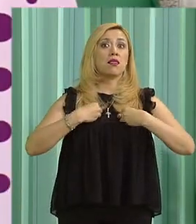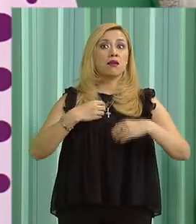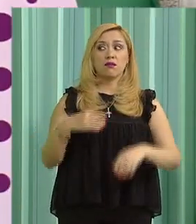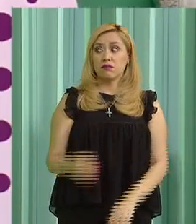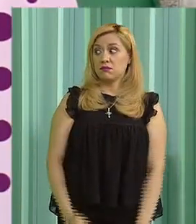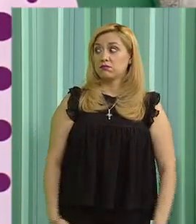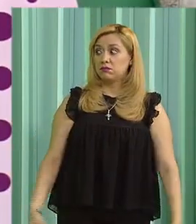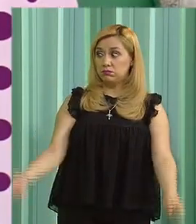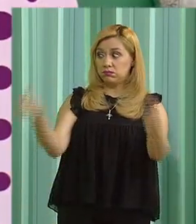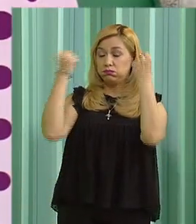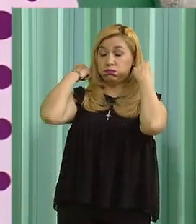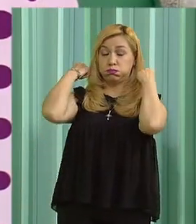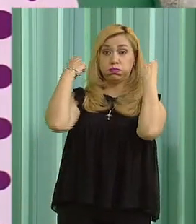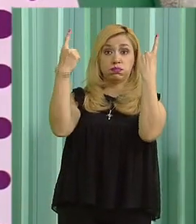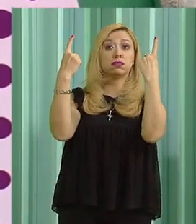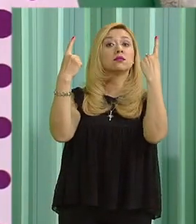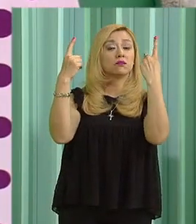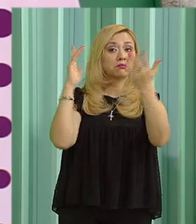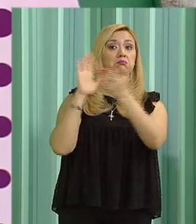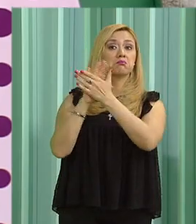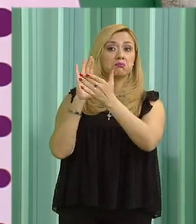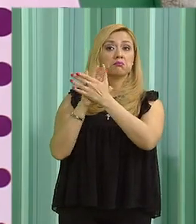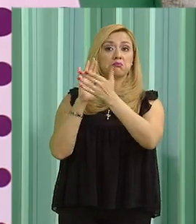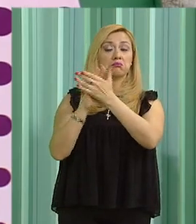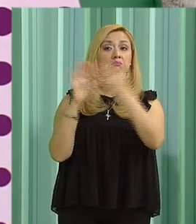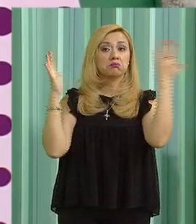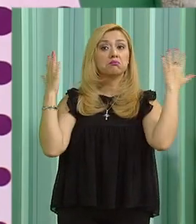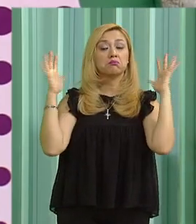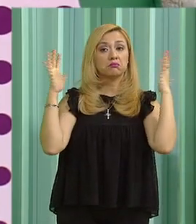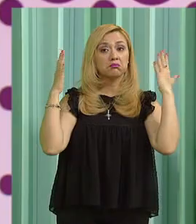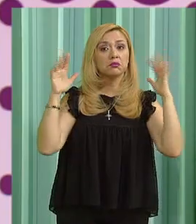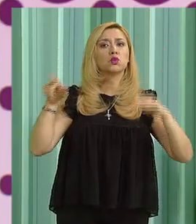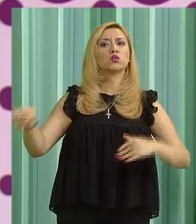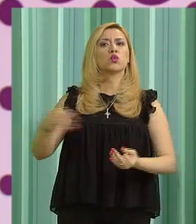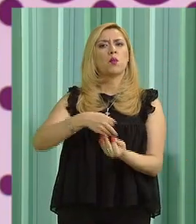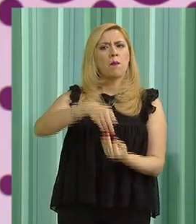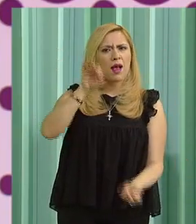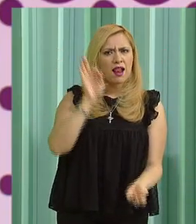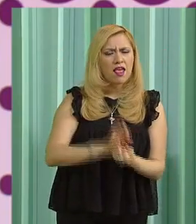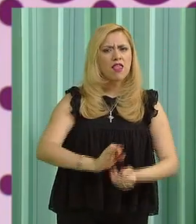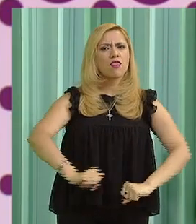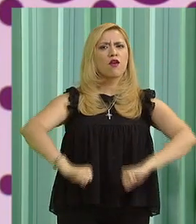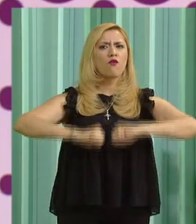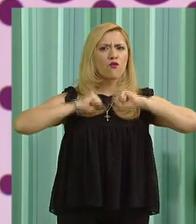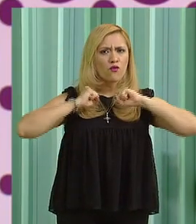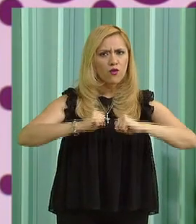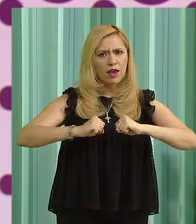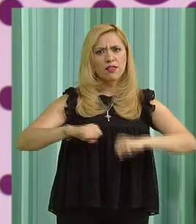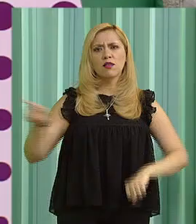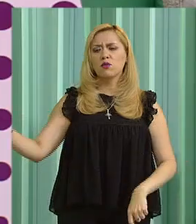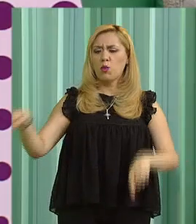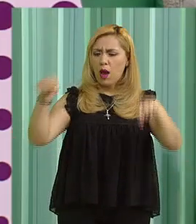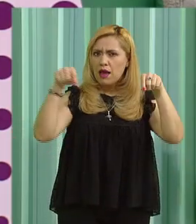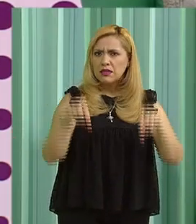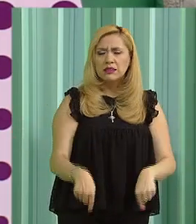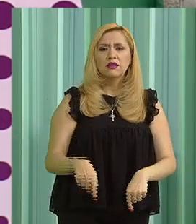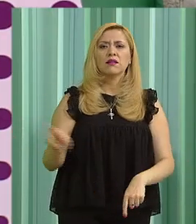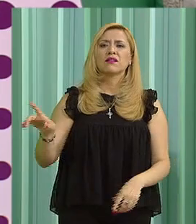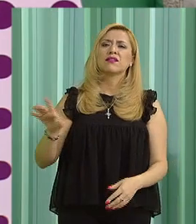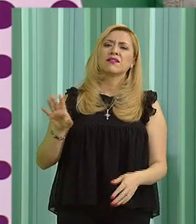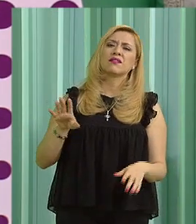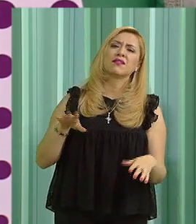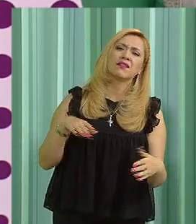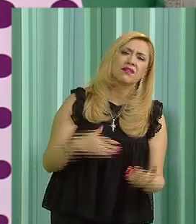Nosotros les reconocemos eso mucho, todo el tiempo. Así, tú eres valiente, tú eres fuerte, estás aquí, no te dejes caer,